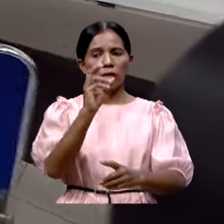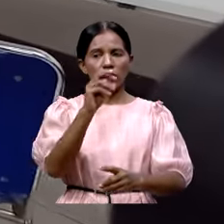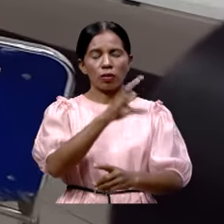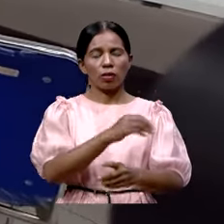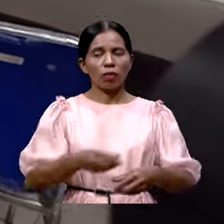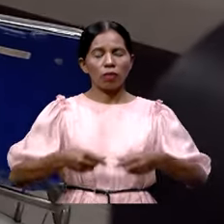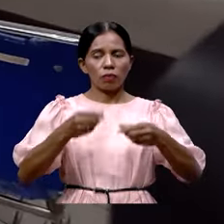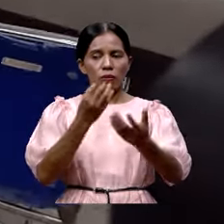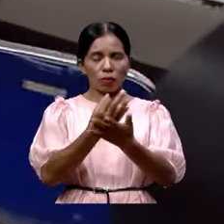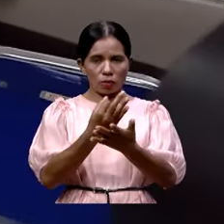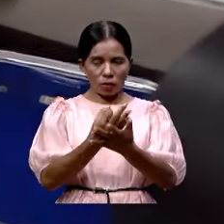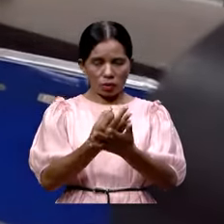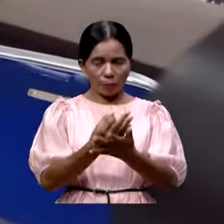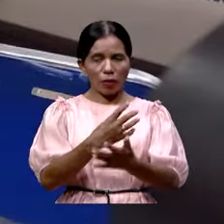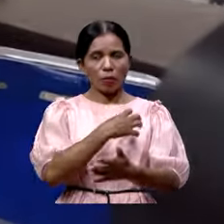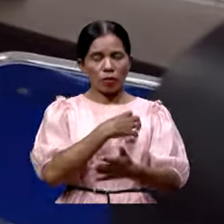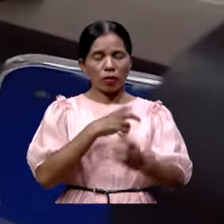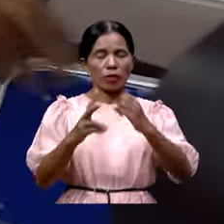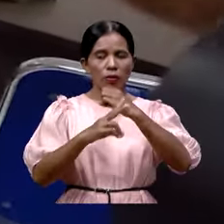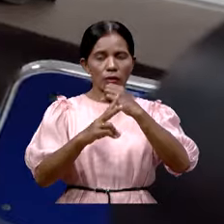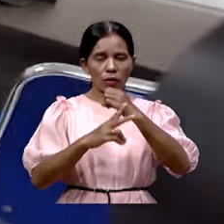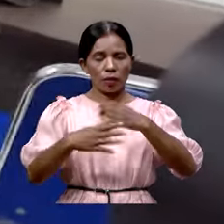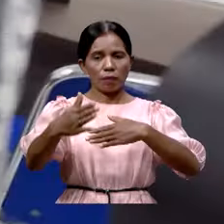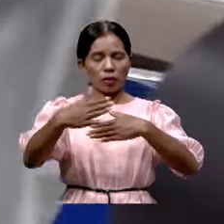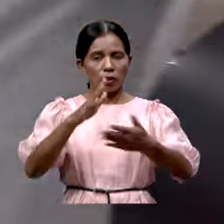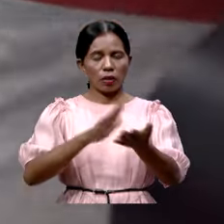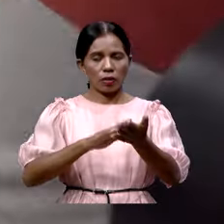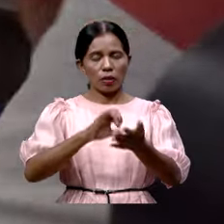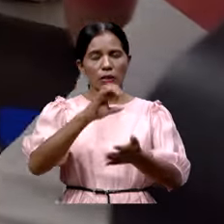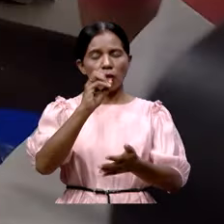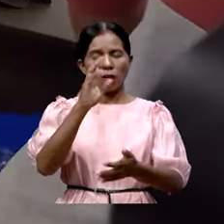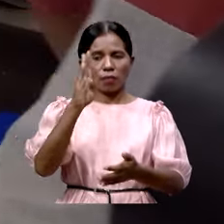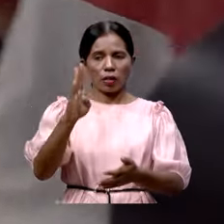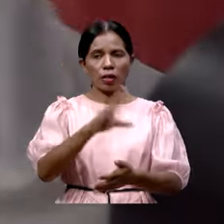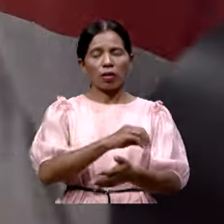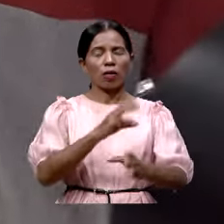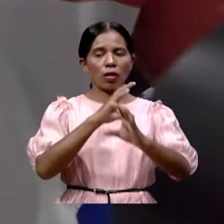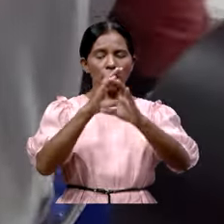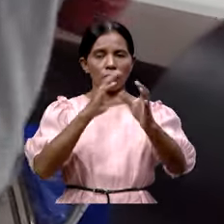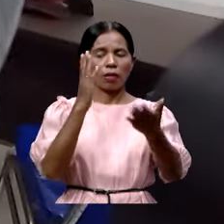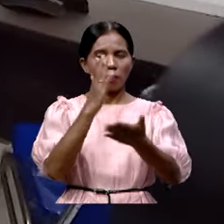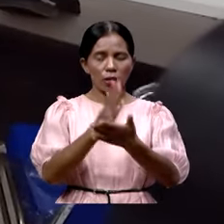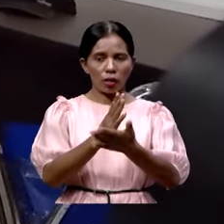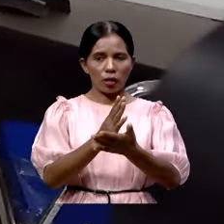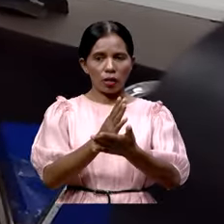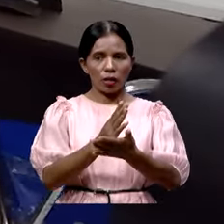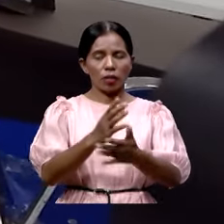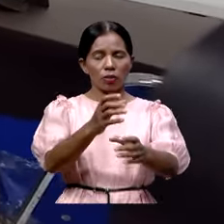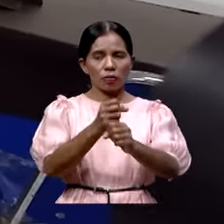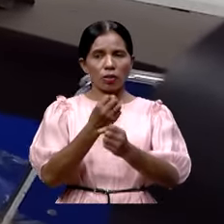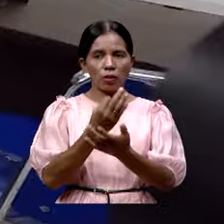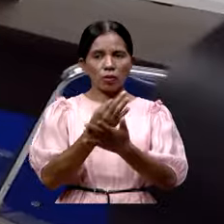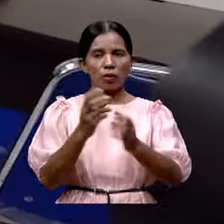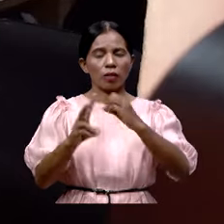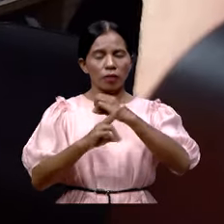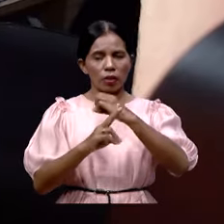osan. Bahira polisi o vítima to ia fomento besik escola ayobine oing, autor ho kareta para tung atu foti osan ia